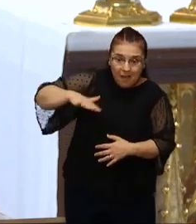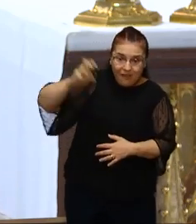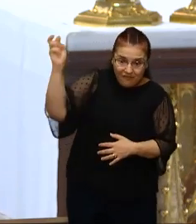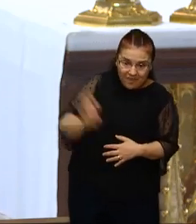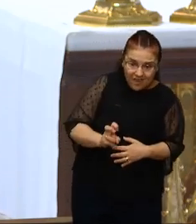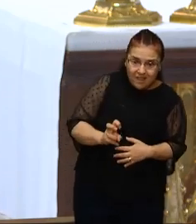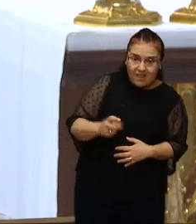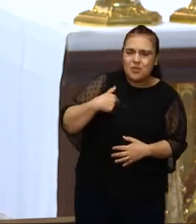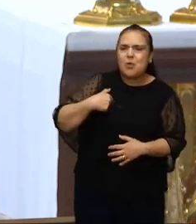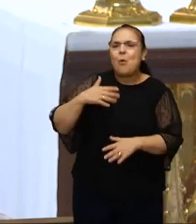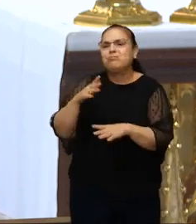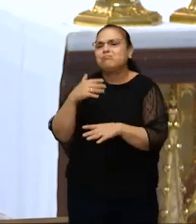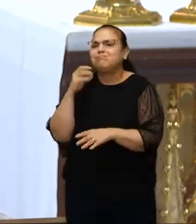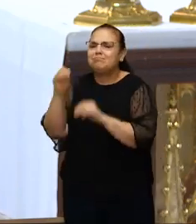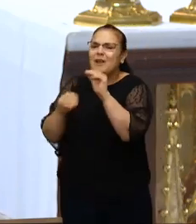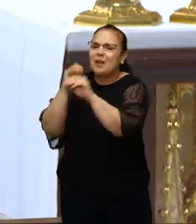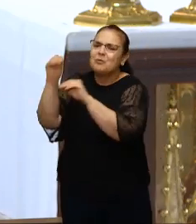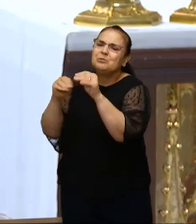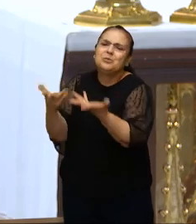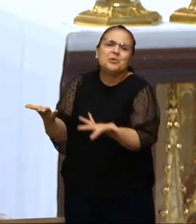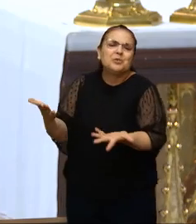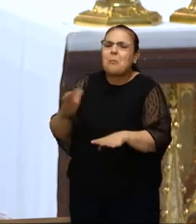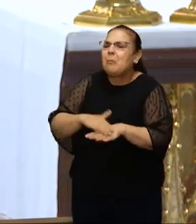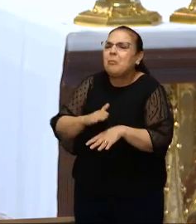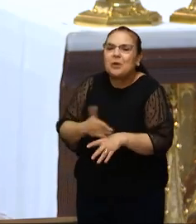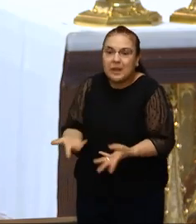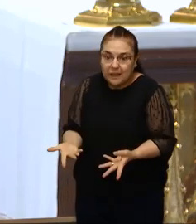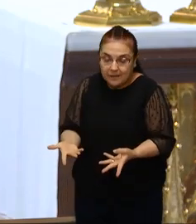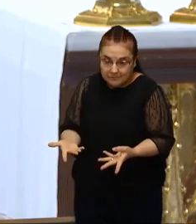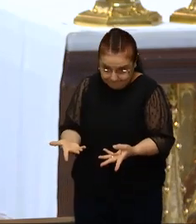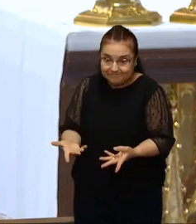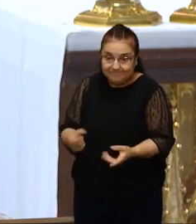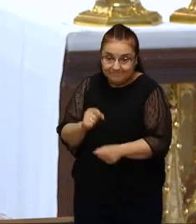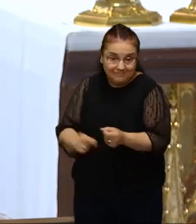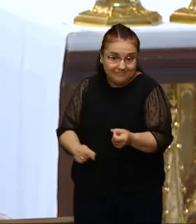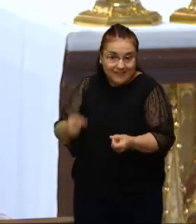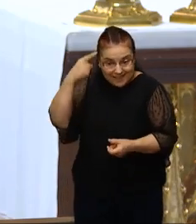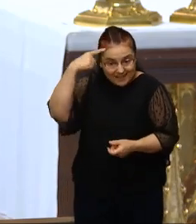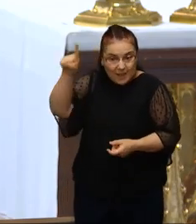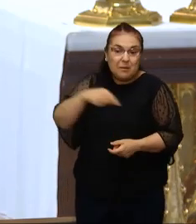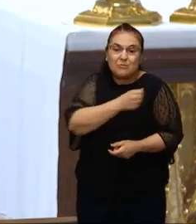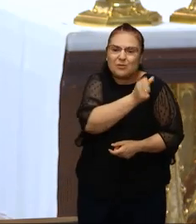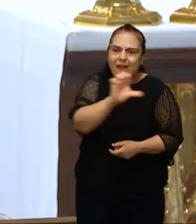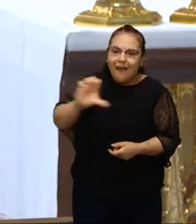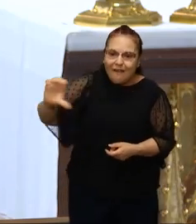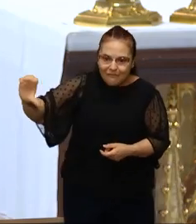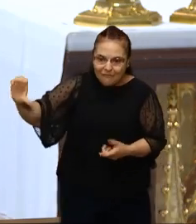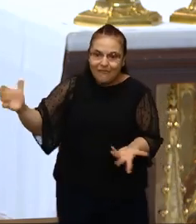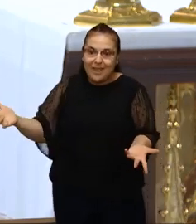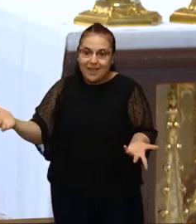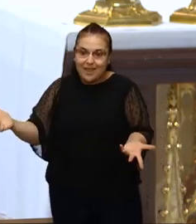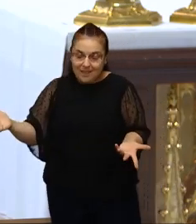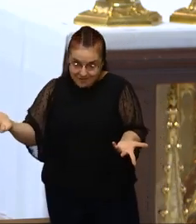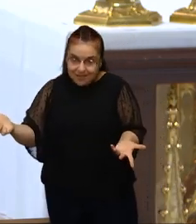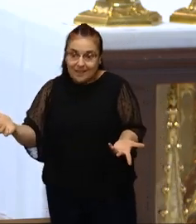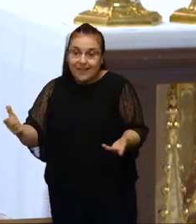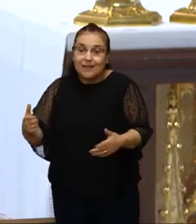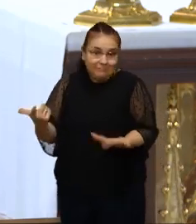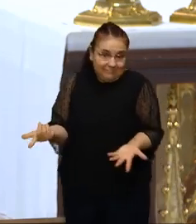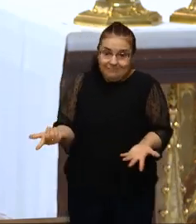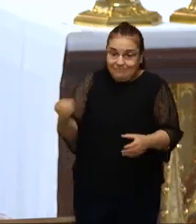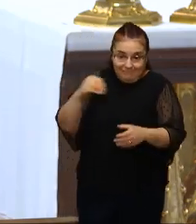sí cuando vienen las cosas malas. Y sabemos bien que la fe no nos evita ni los dolores, ni